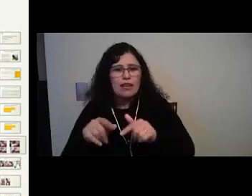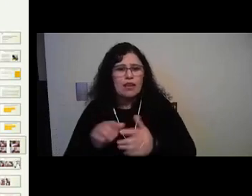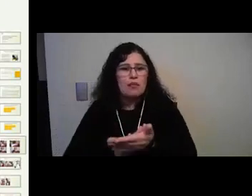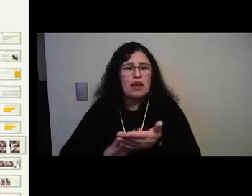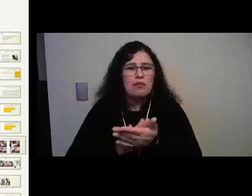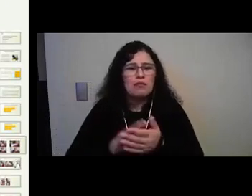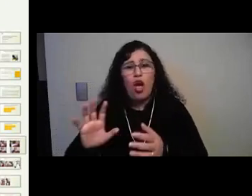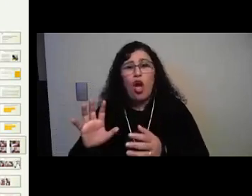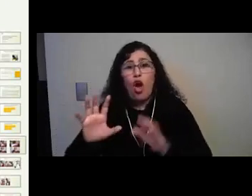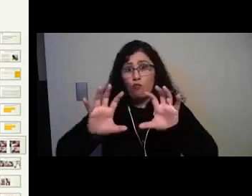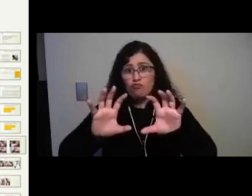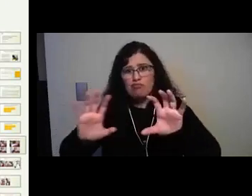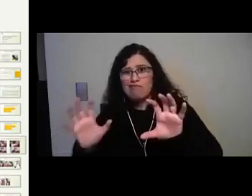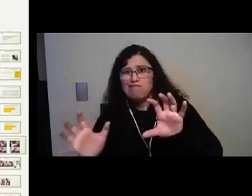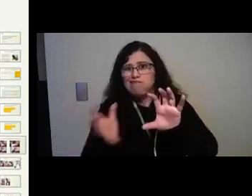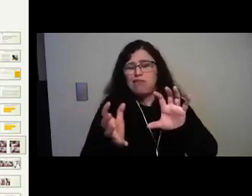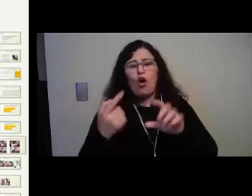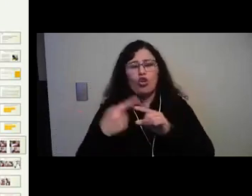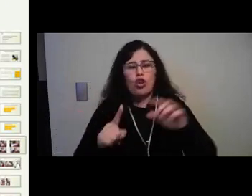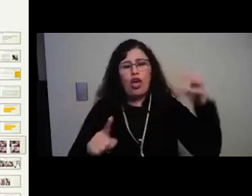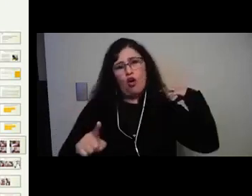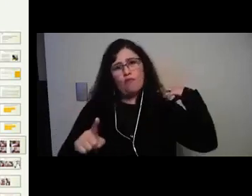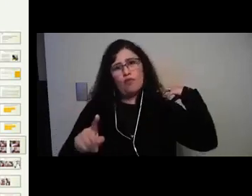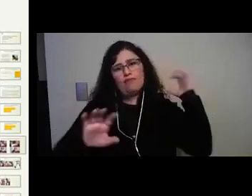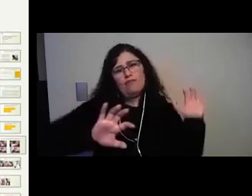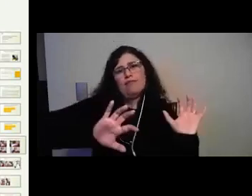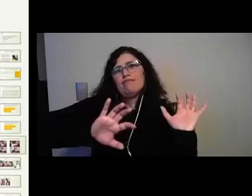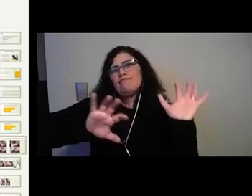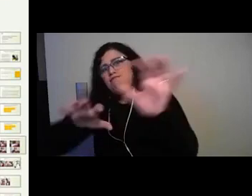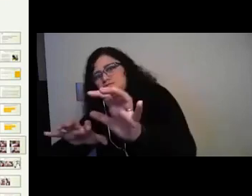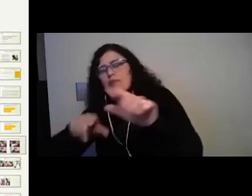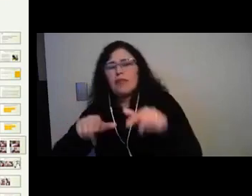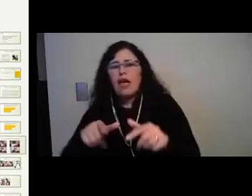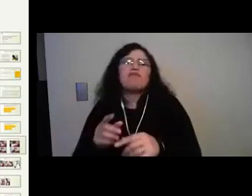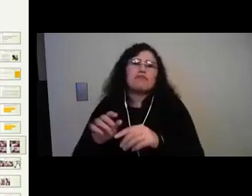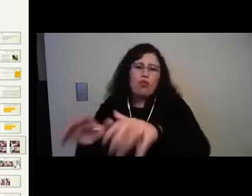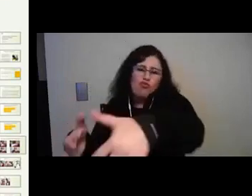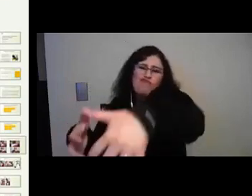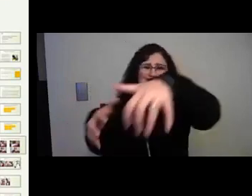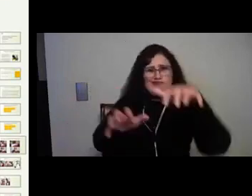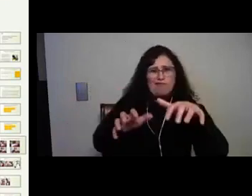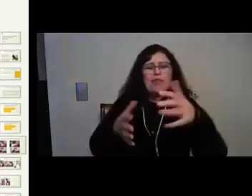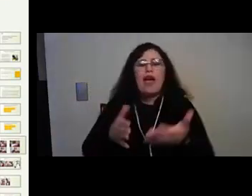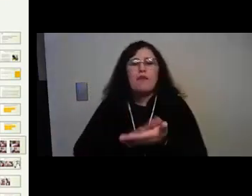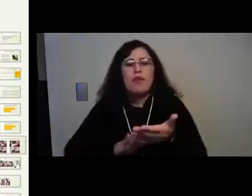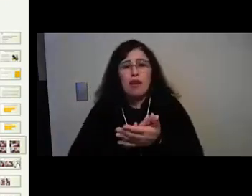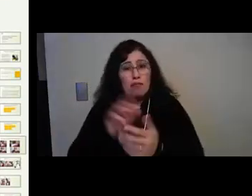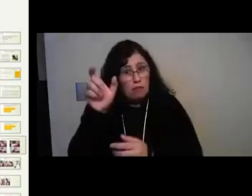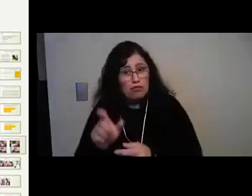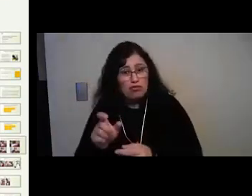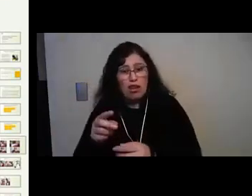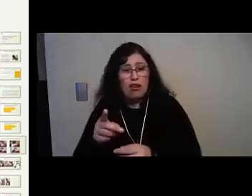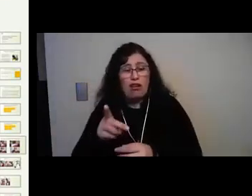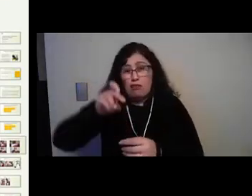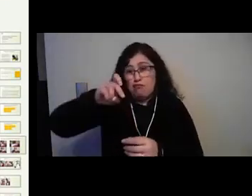mano en la zona glútea y otra mano en el hombro, ya, y así tracciona y lo gira, ya. O si el paciente no puede flectar la rodilla,